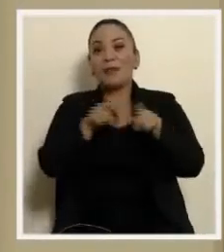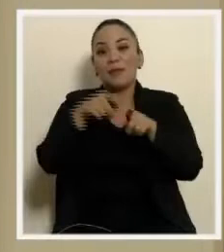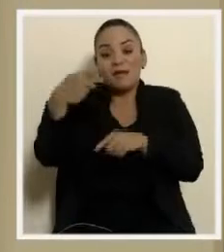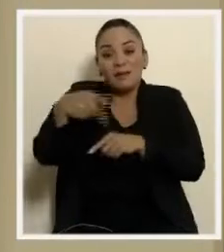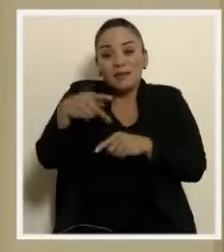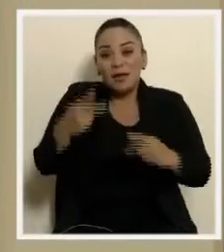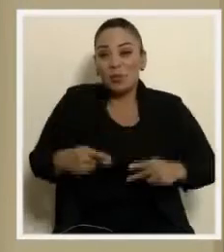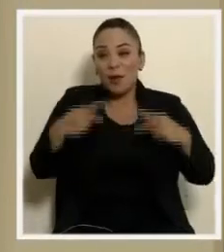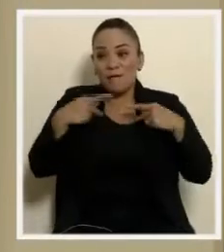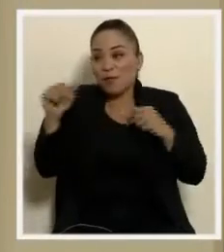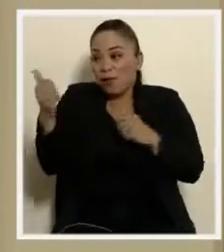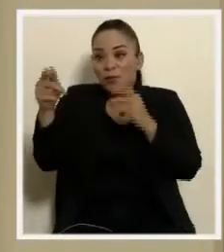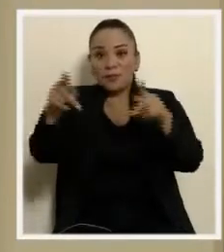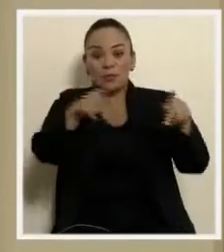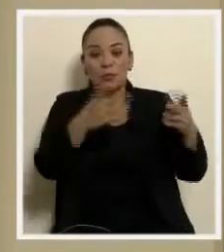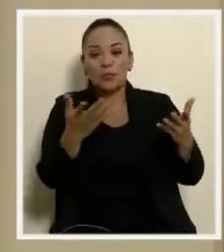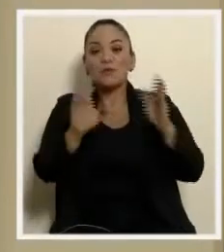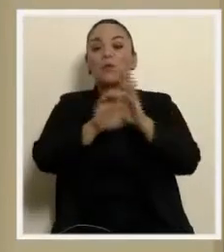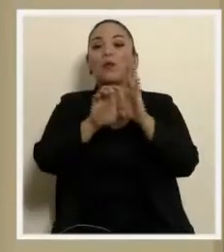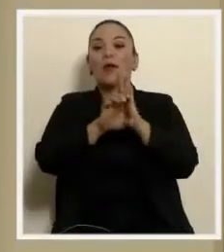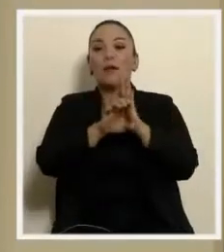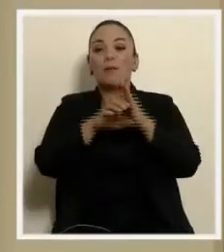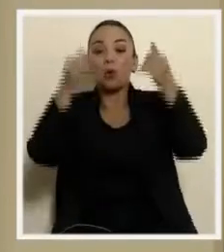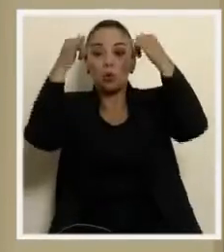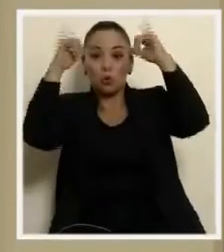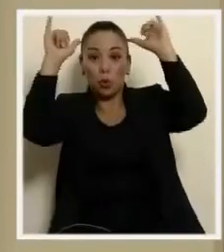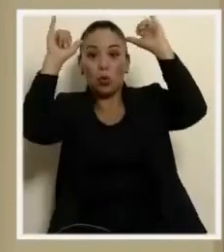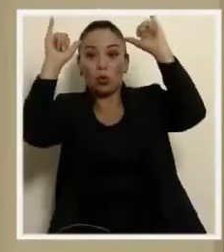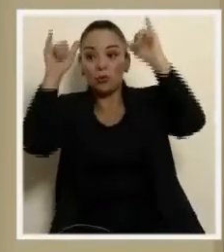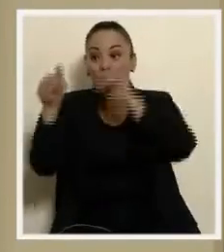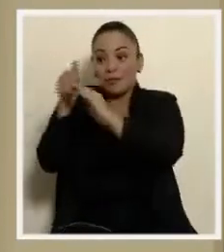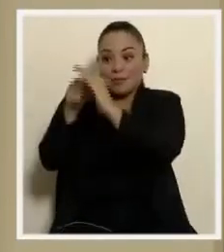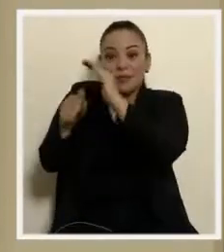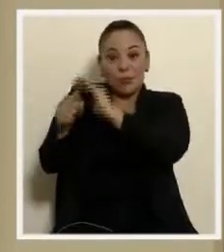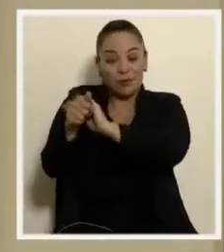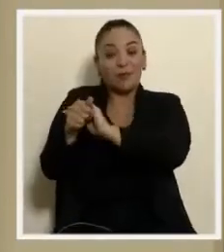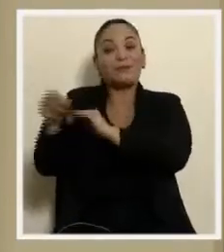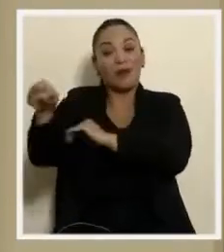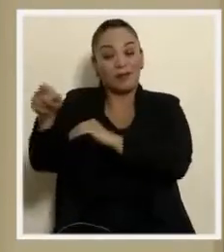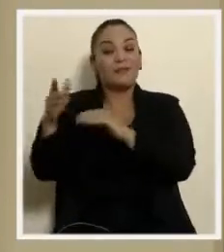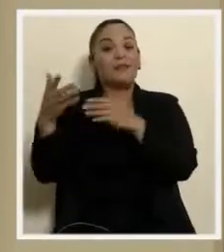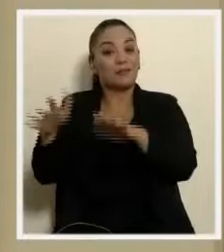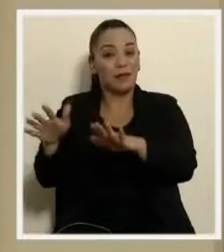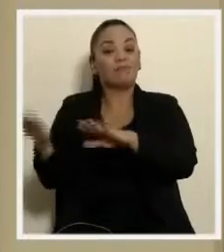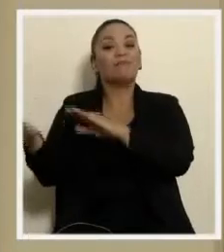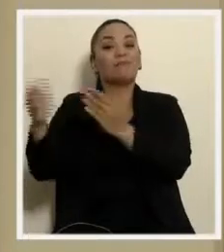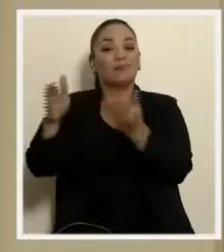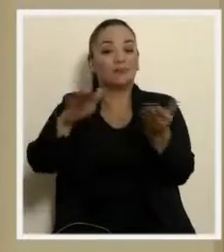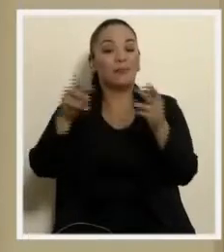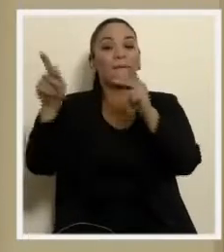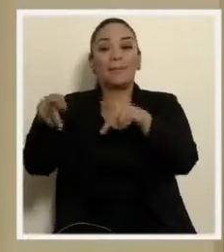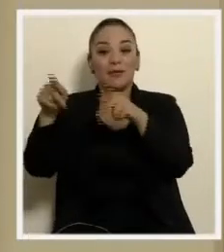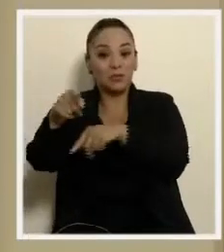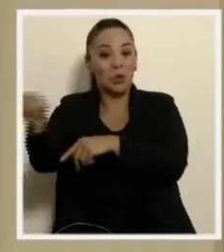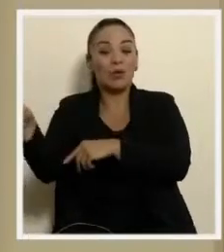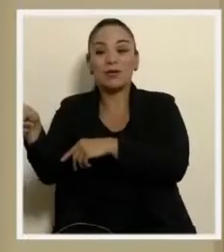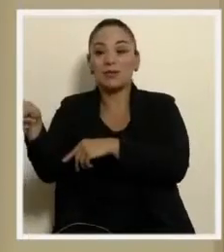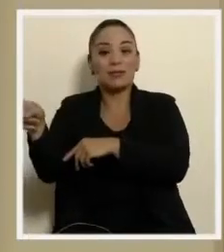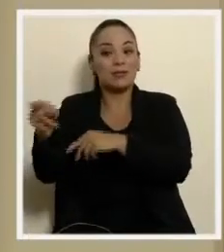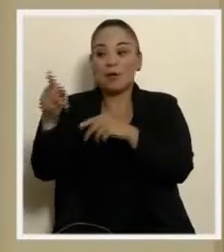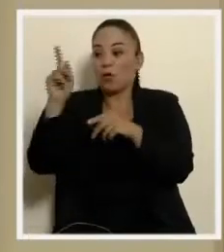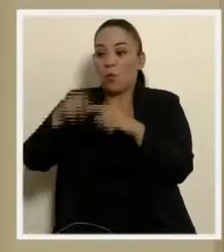la vida de las personas, como por ejemplo las corridas de toros clandestinas que ya han cobrado vidas de personas que no pueden recibir una